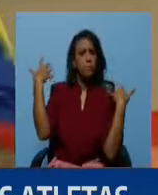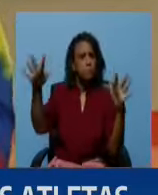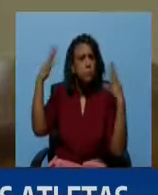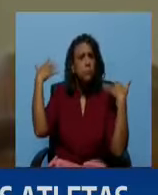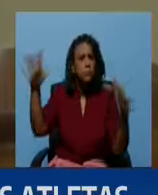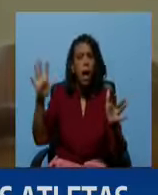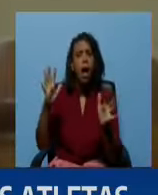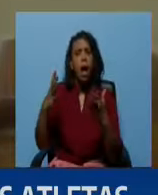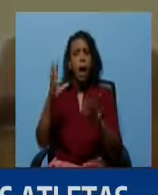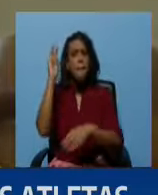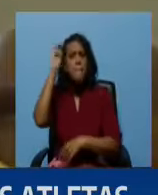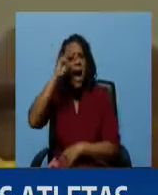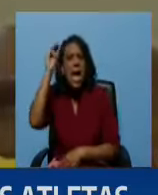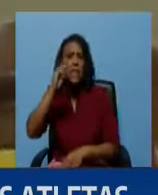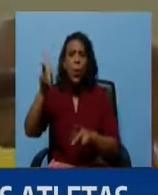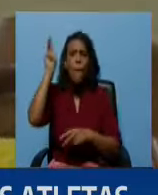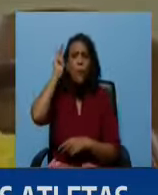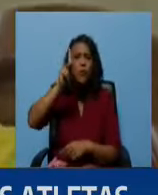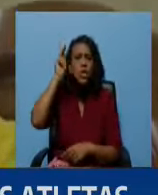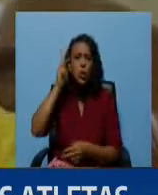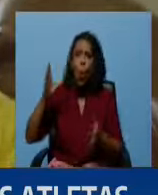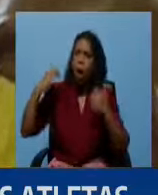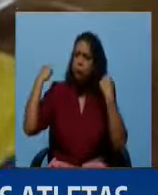sus entrenadoras.